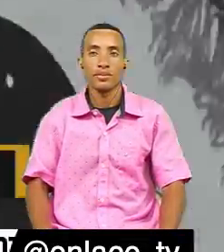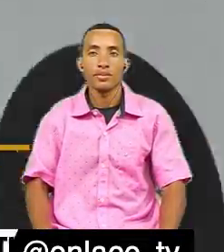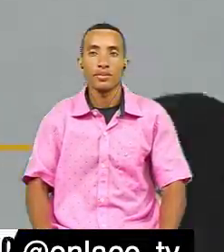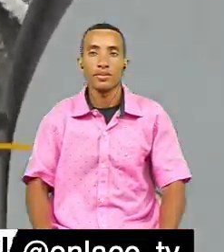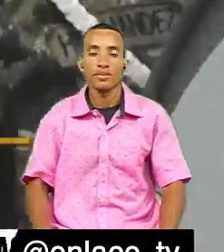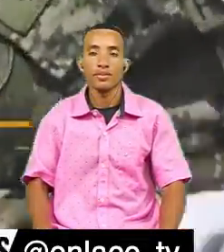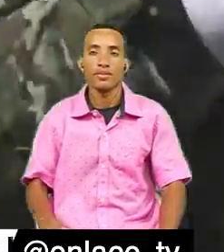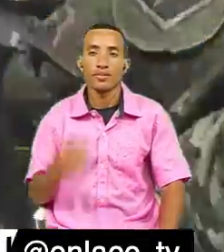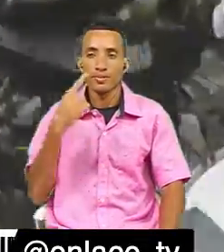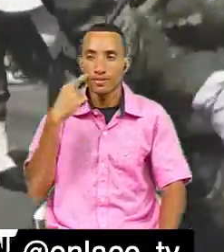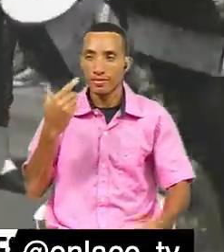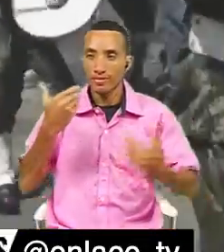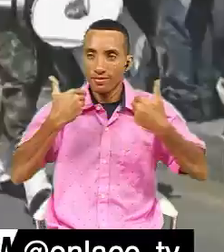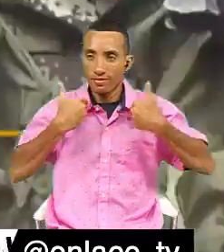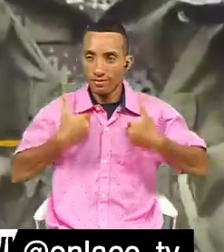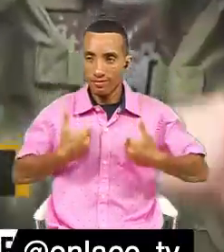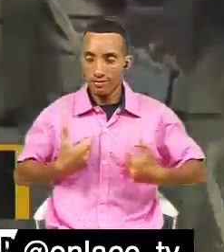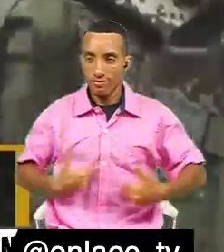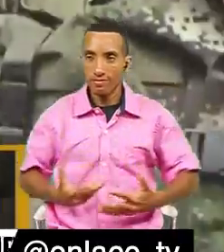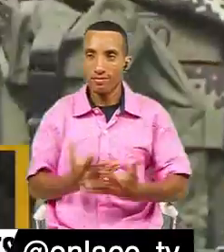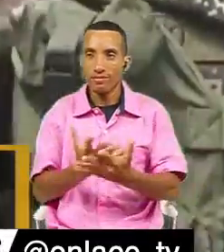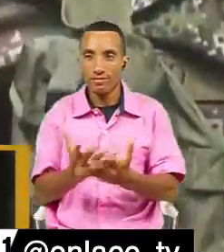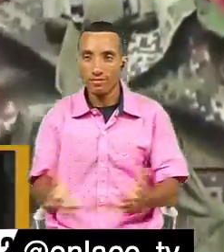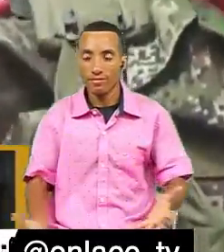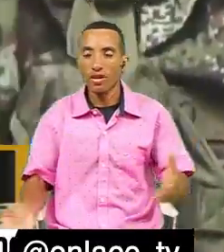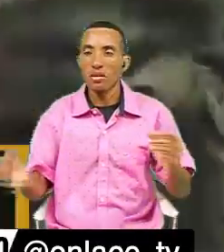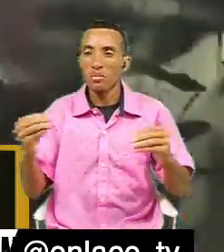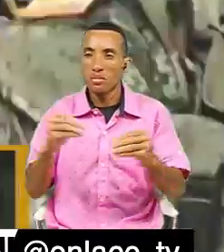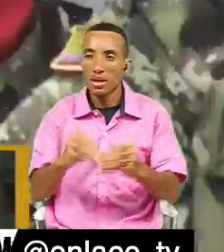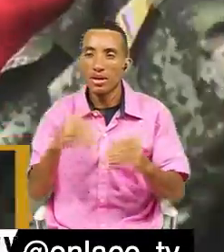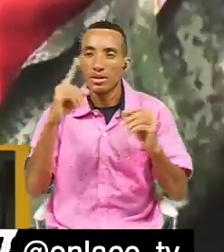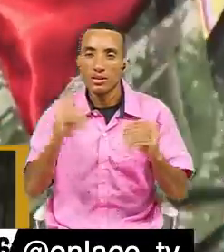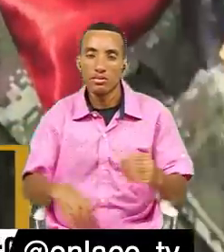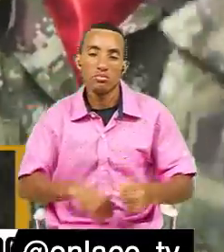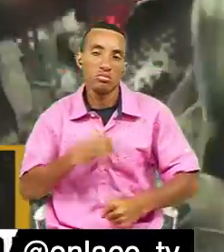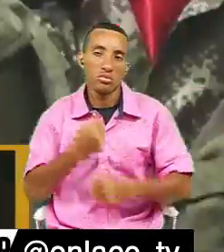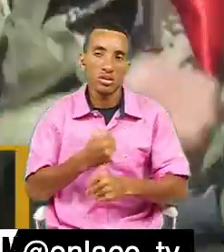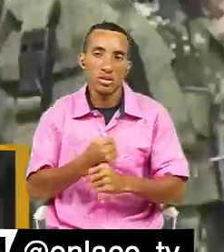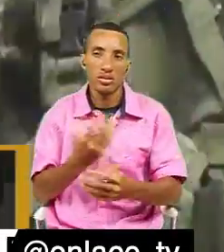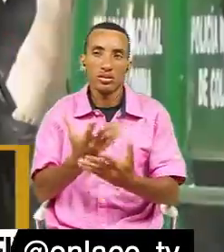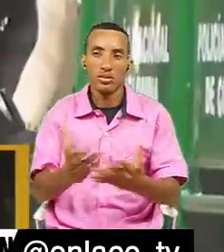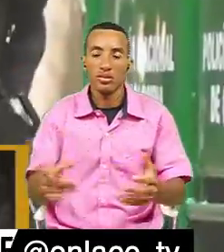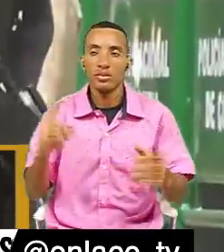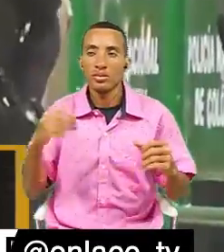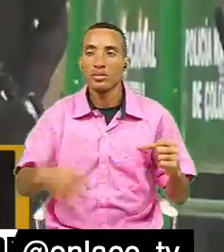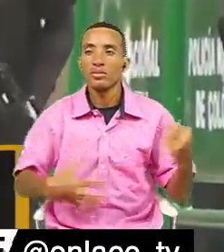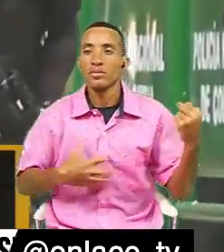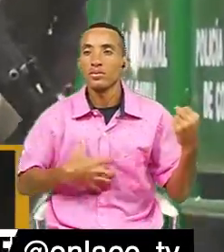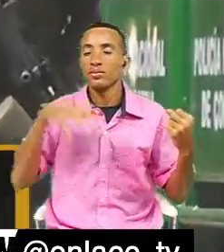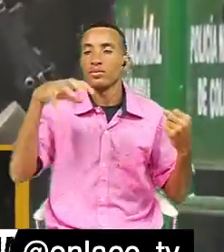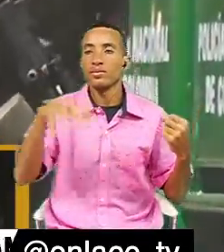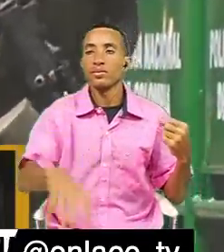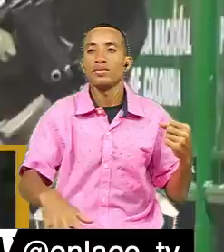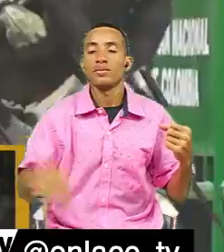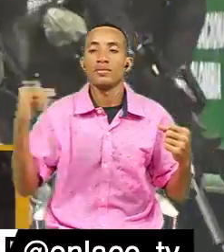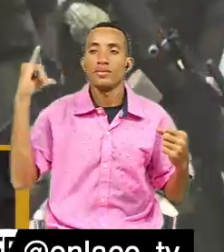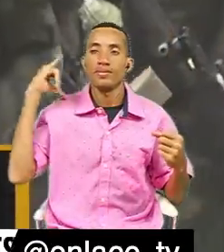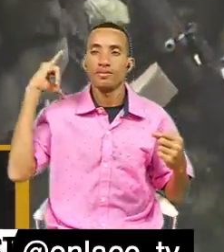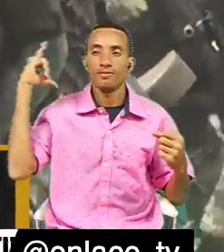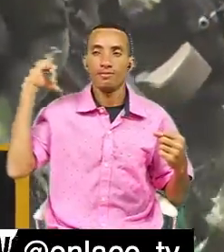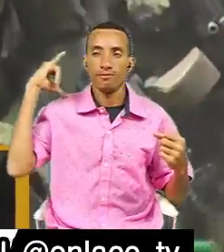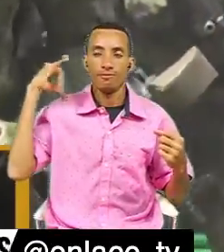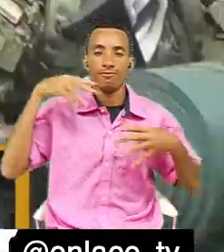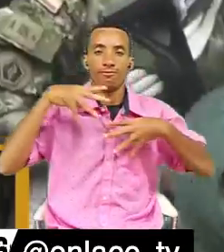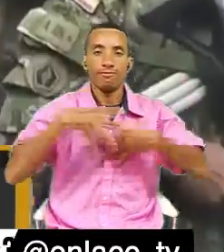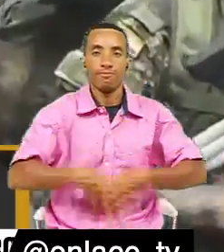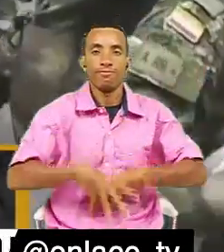Con sus uniformes, equipos técnicos y demás elementos utilizados en sus trabajos, los integrantes de la 5ª Brigada del Ejército Nacional hicieron gala